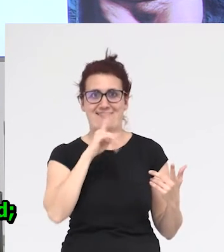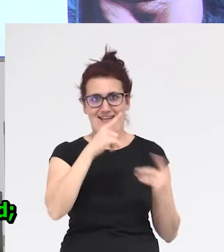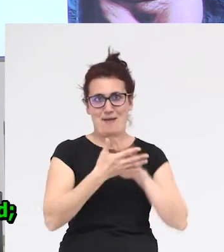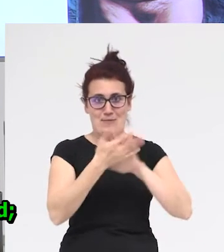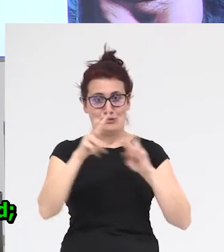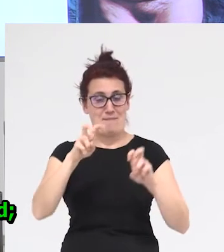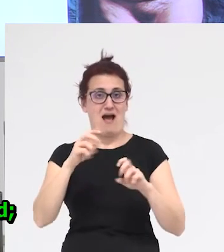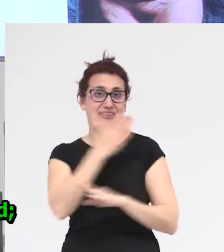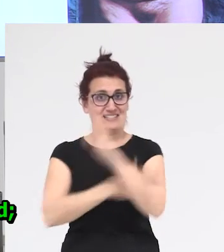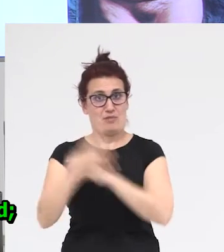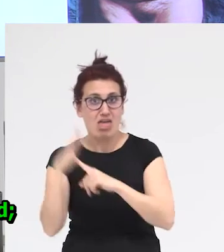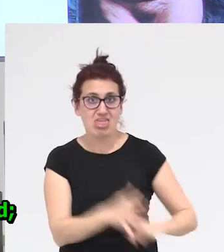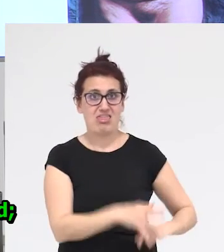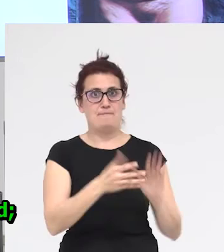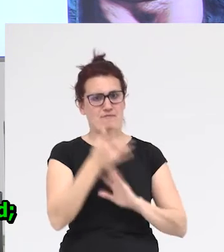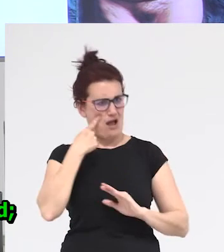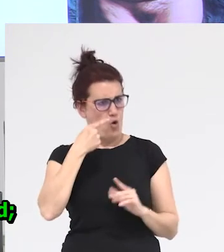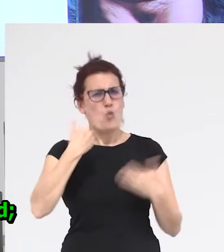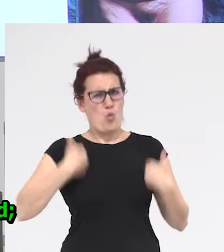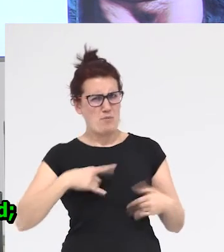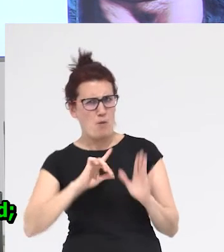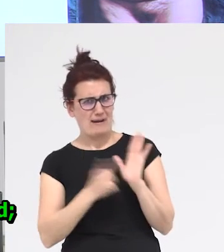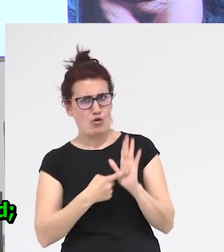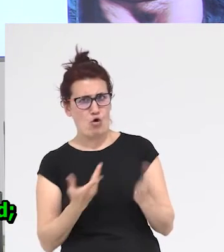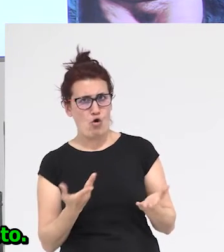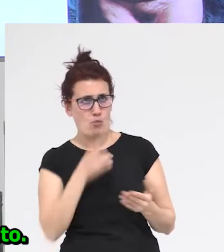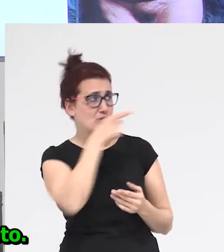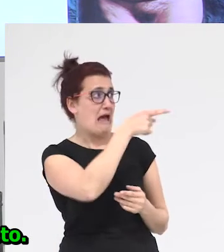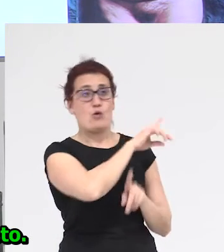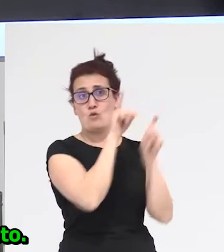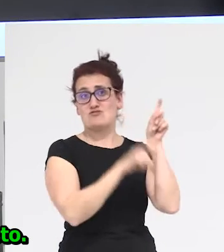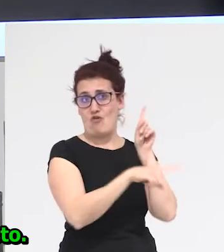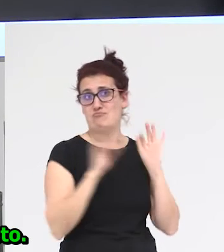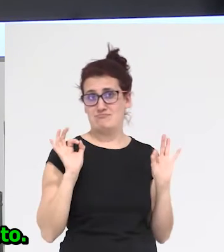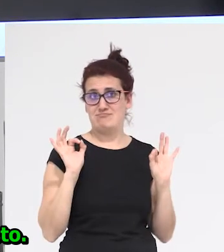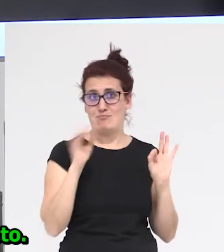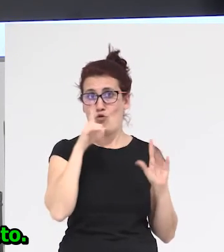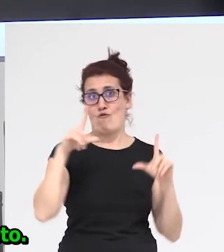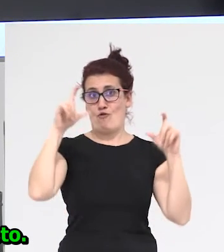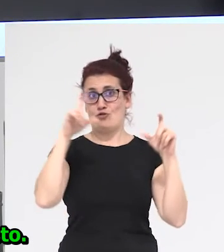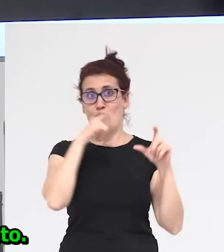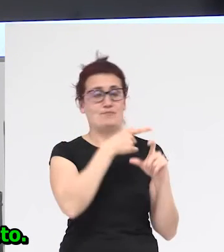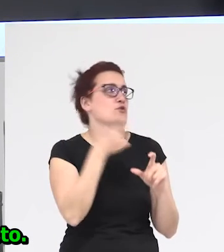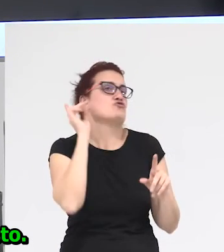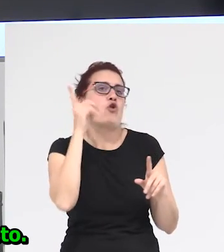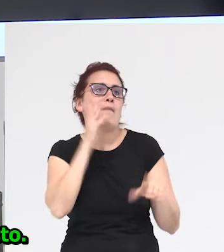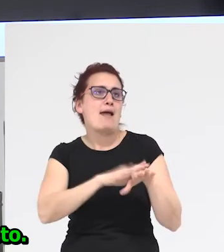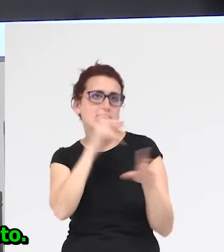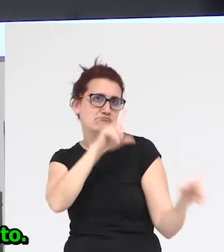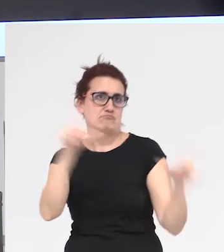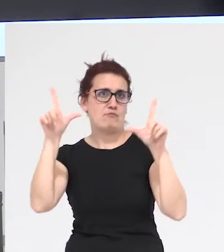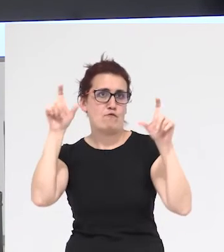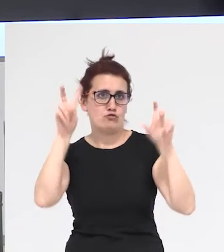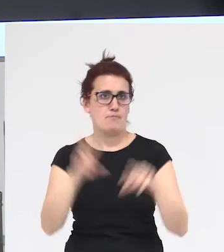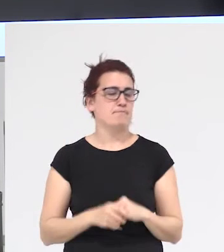en su completitud, ¿no? Creo que ahí está cuestionada. Esto es por ilustrar simplemente